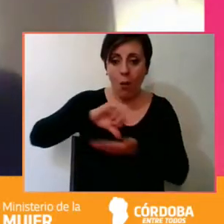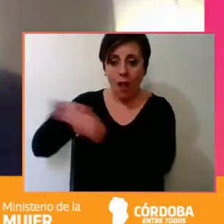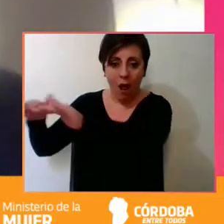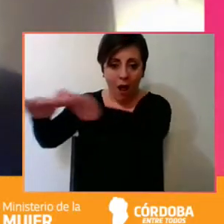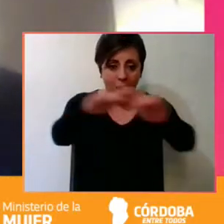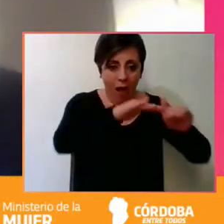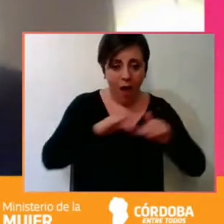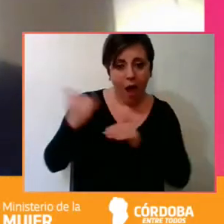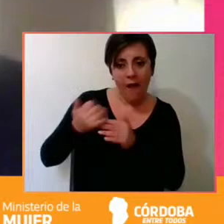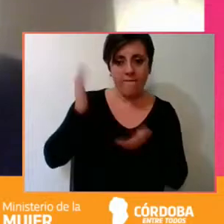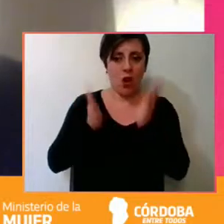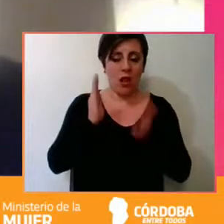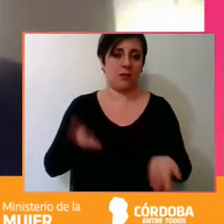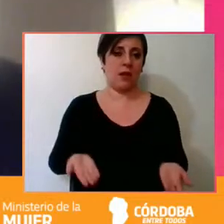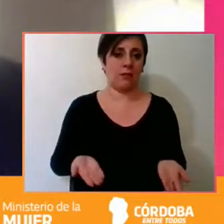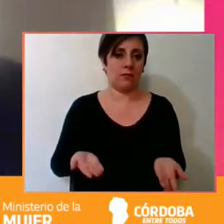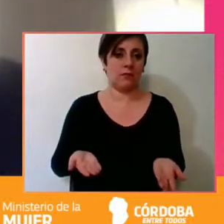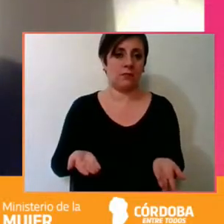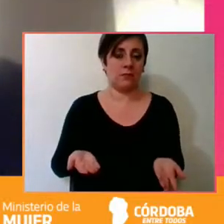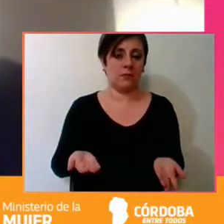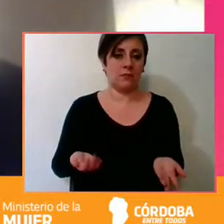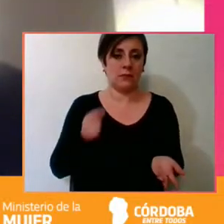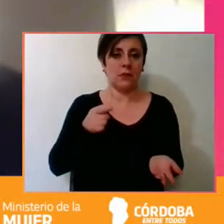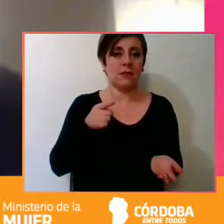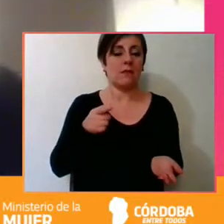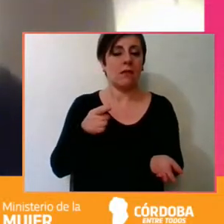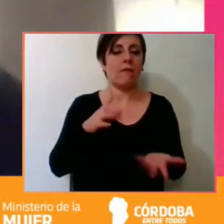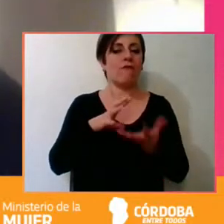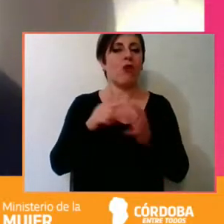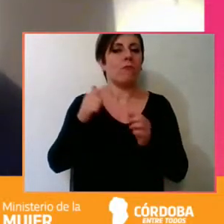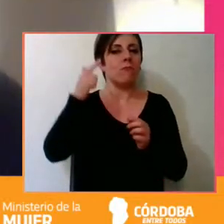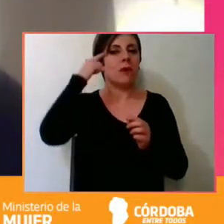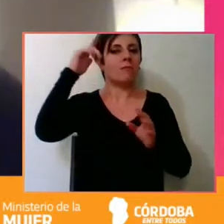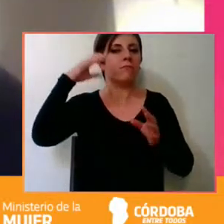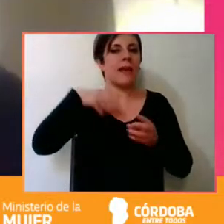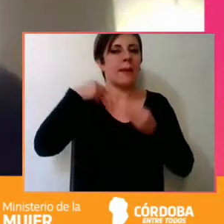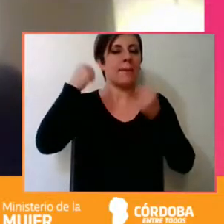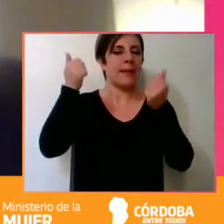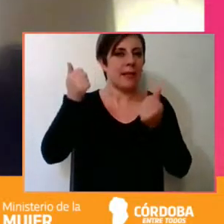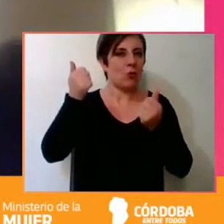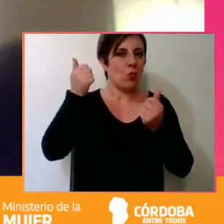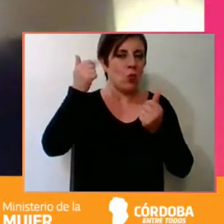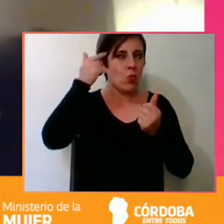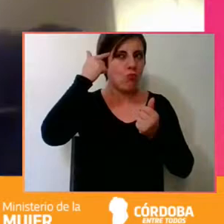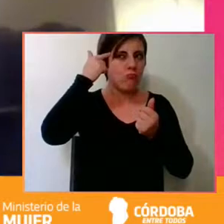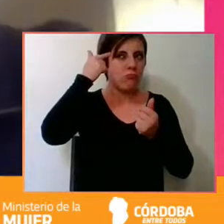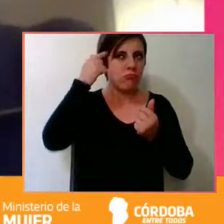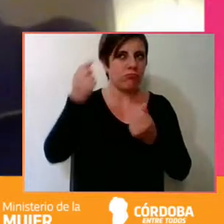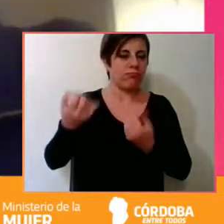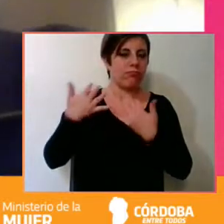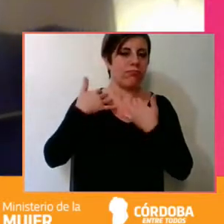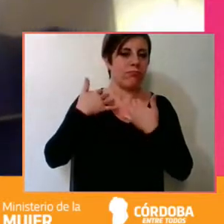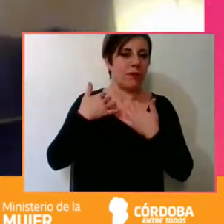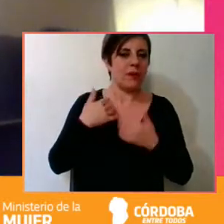de violencia. Precisamente ese fue el espíritu que inspiró en el año